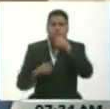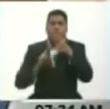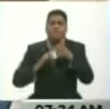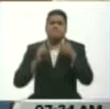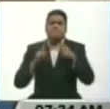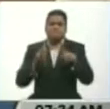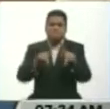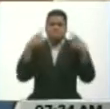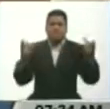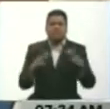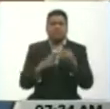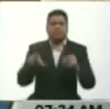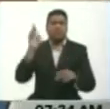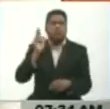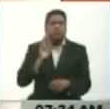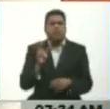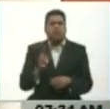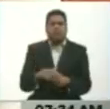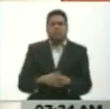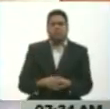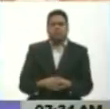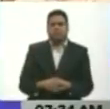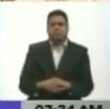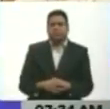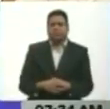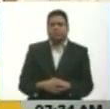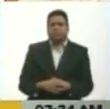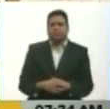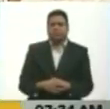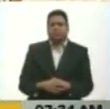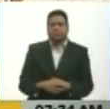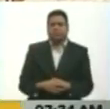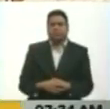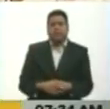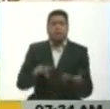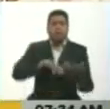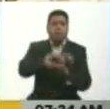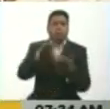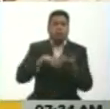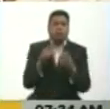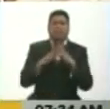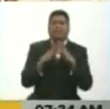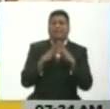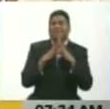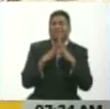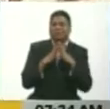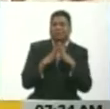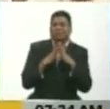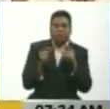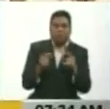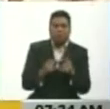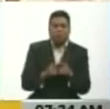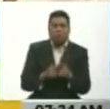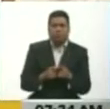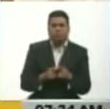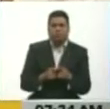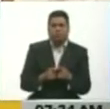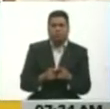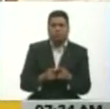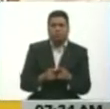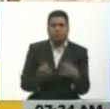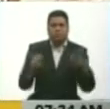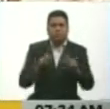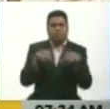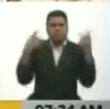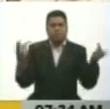ayer durante esa movilización, esa manifestación? Bueno, el problema es que los medios de comunicación son empresas, no